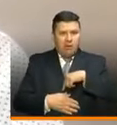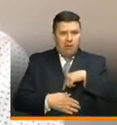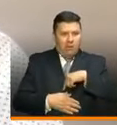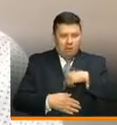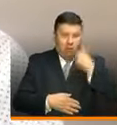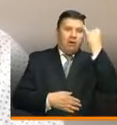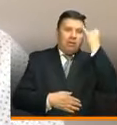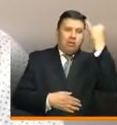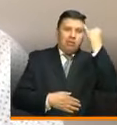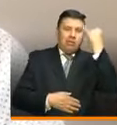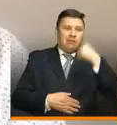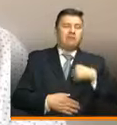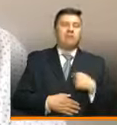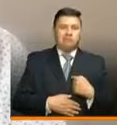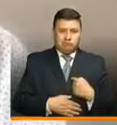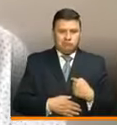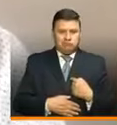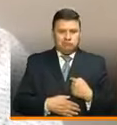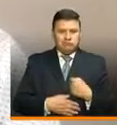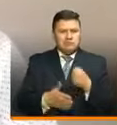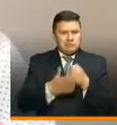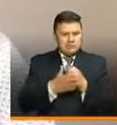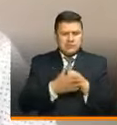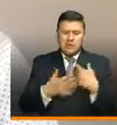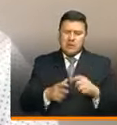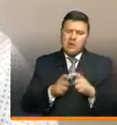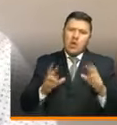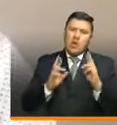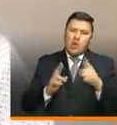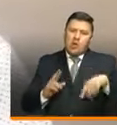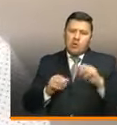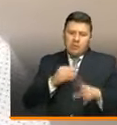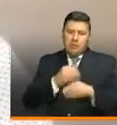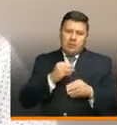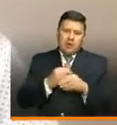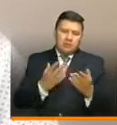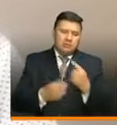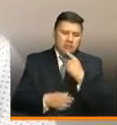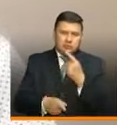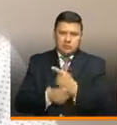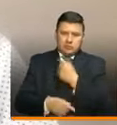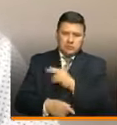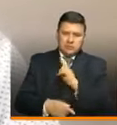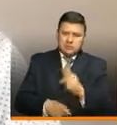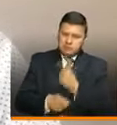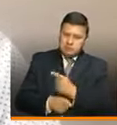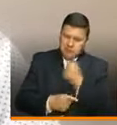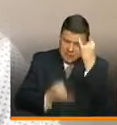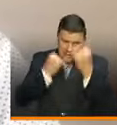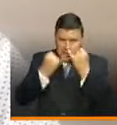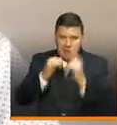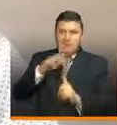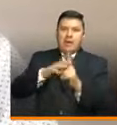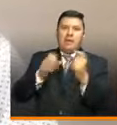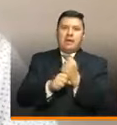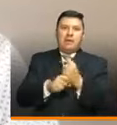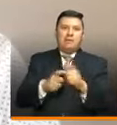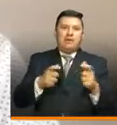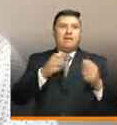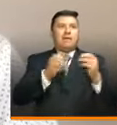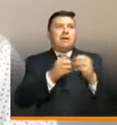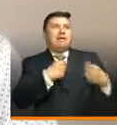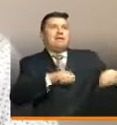demostrando capacidad. El reto que tenemos es muy grande. Ojalá podamos adicionalmente, como decía la señora vicepresidenta, generar empleo, generar